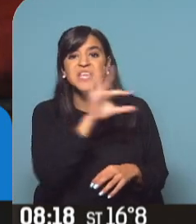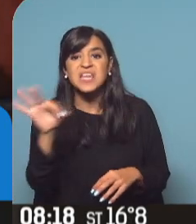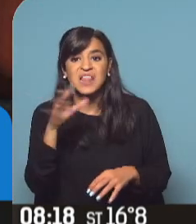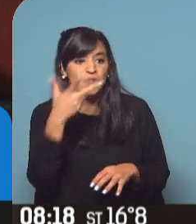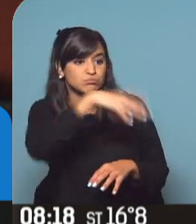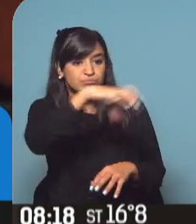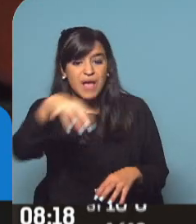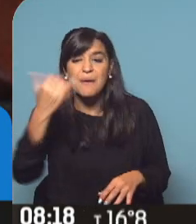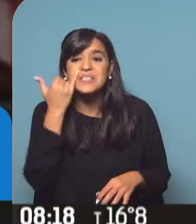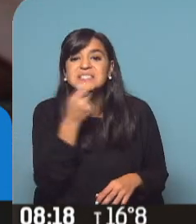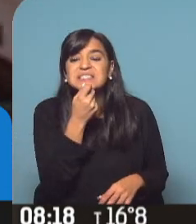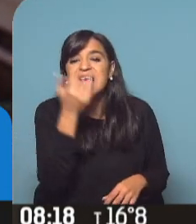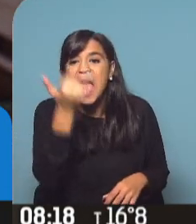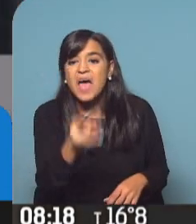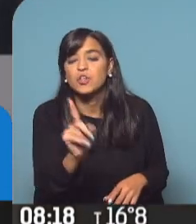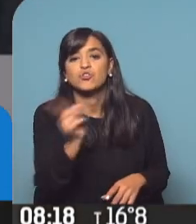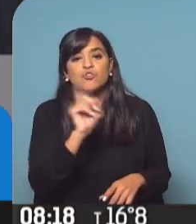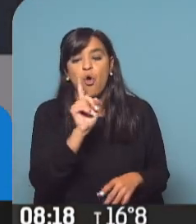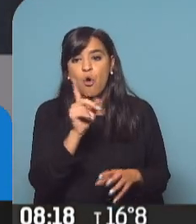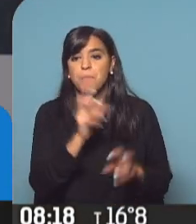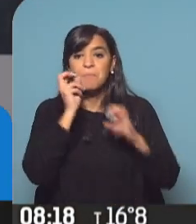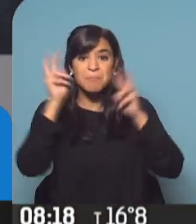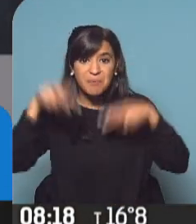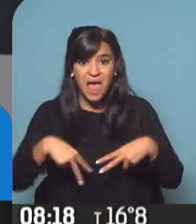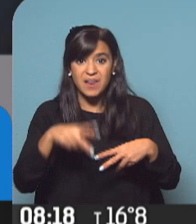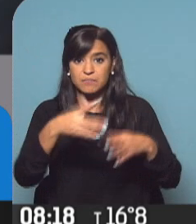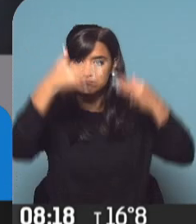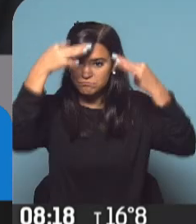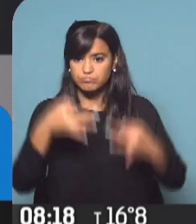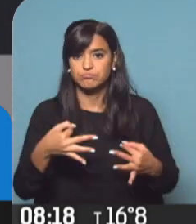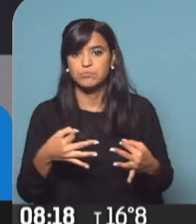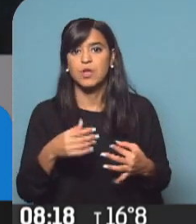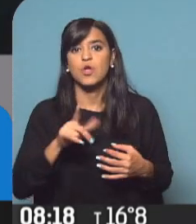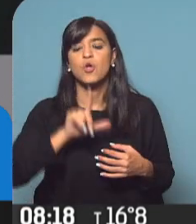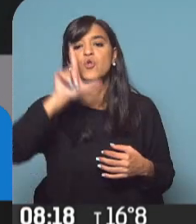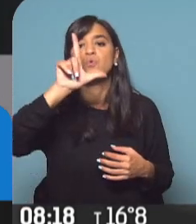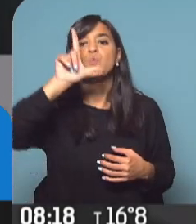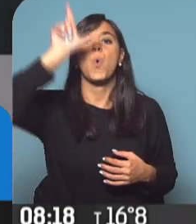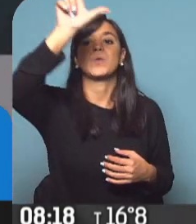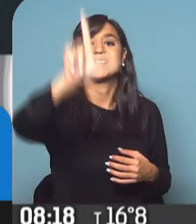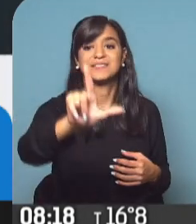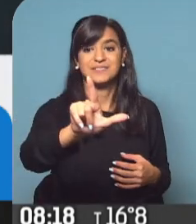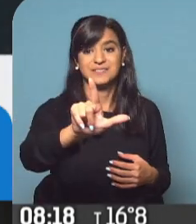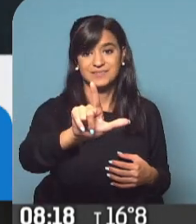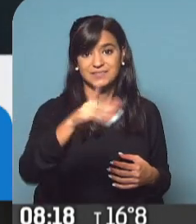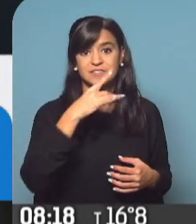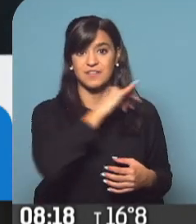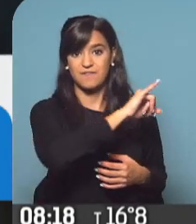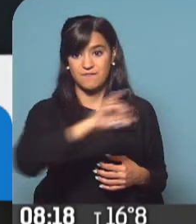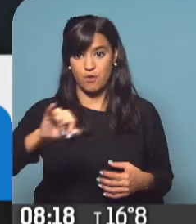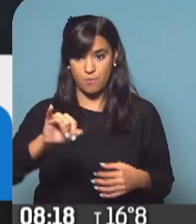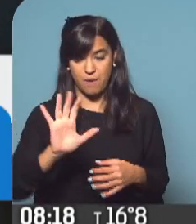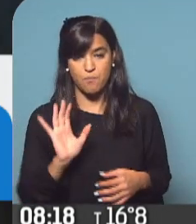no de hecho las autoridades fueron que recién el programa va a estar ampliamente cubierto el lunes siguiente también le informamos eso al